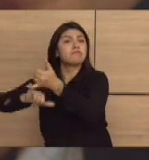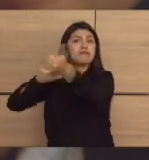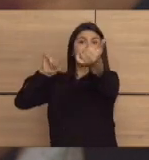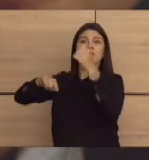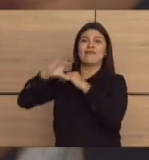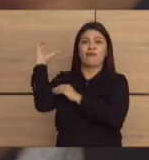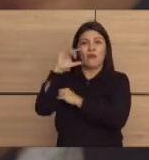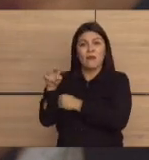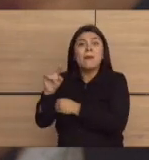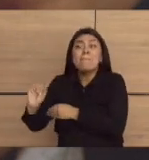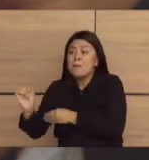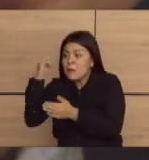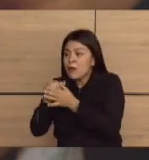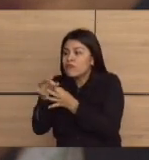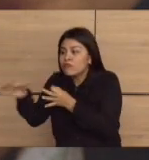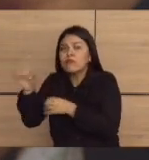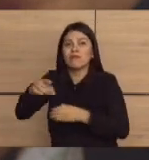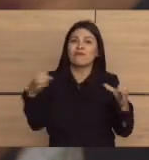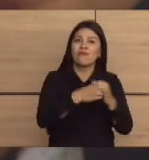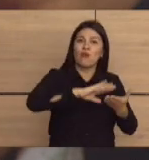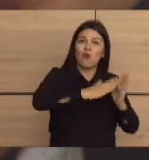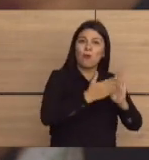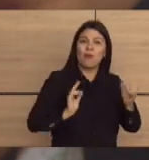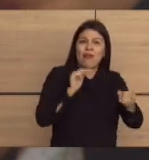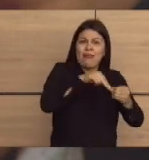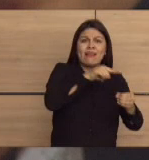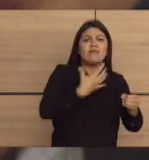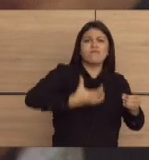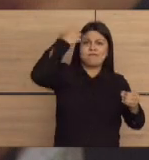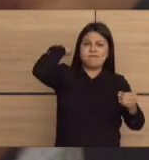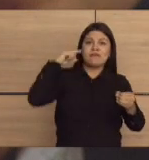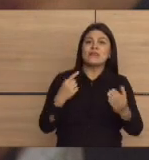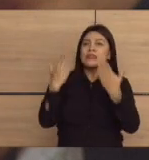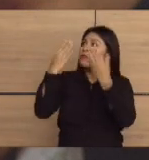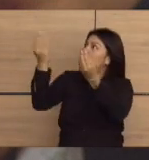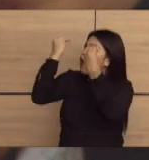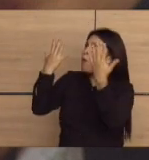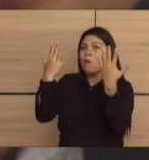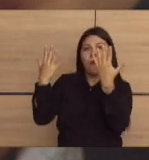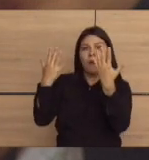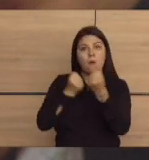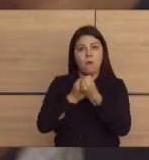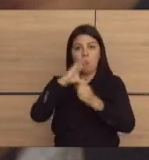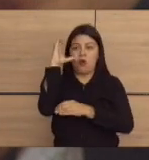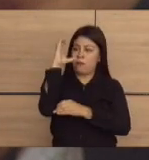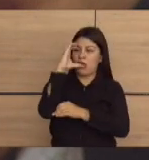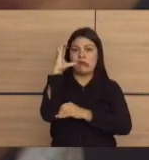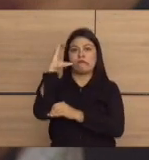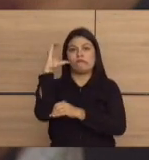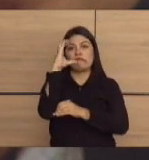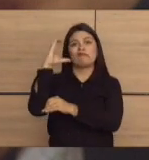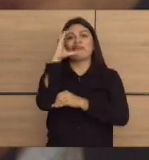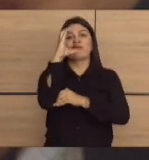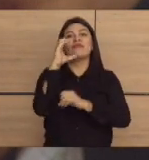el papel de nuestras comunidades indígenas ancestrales en la formación de nuestro país, para que entendamos también